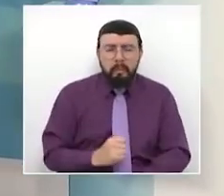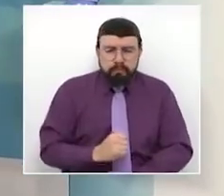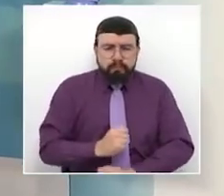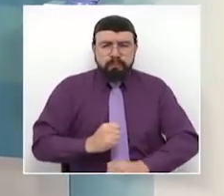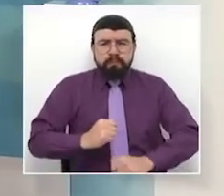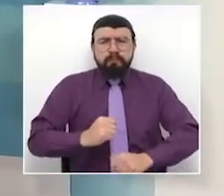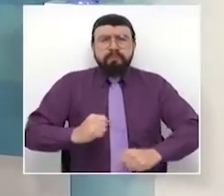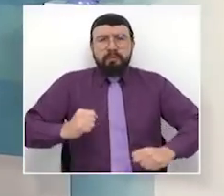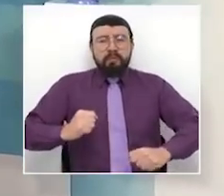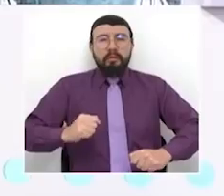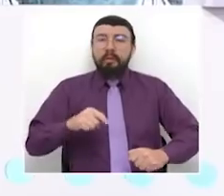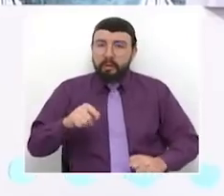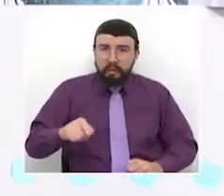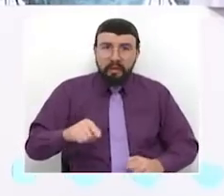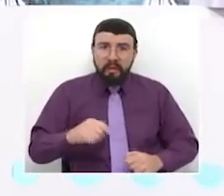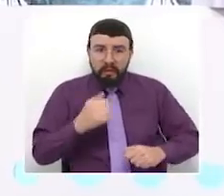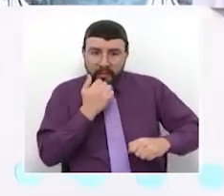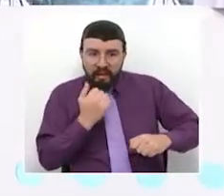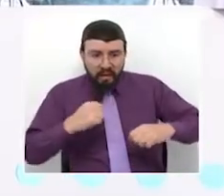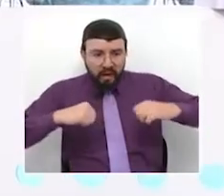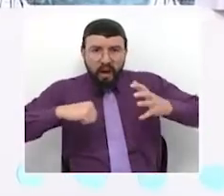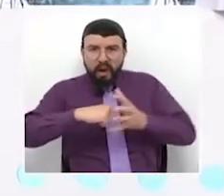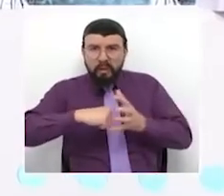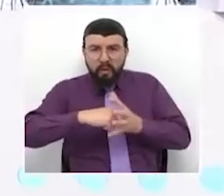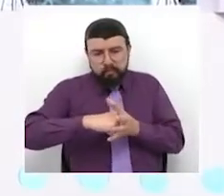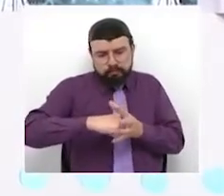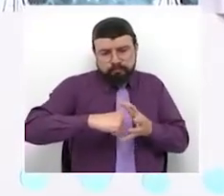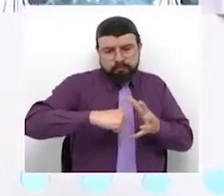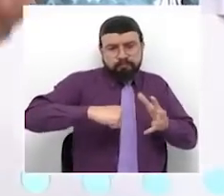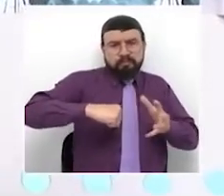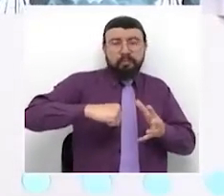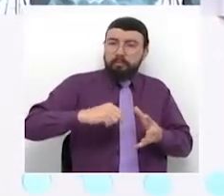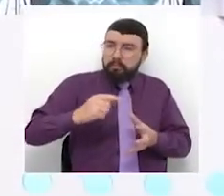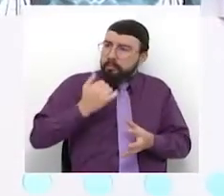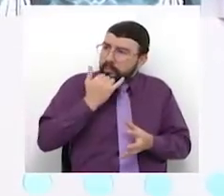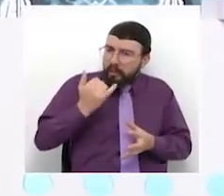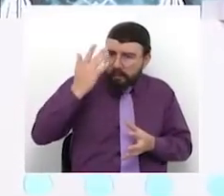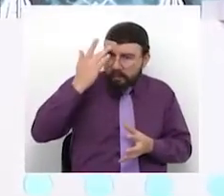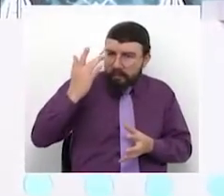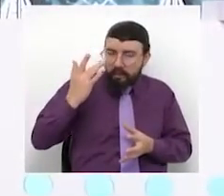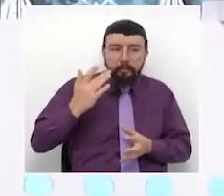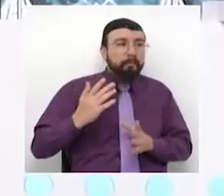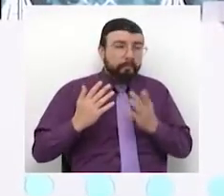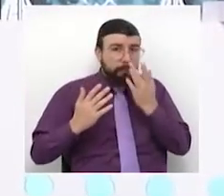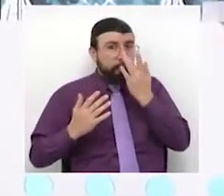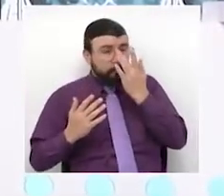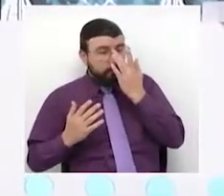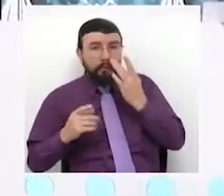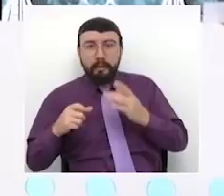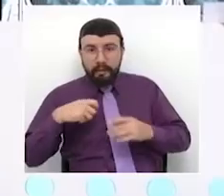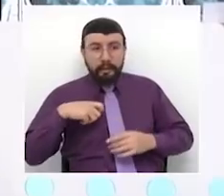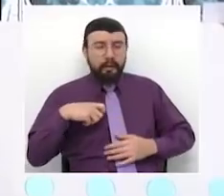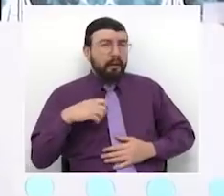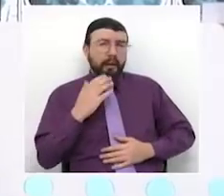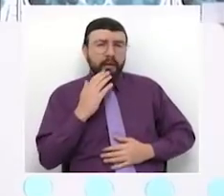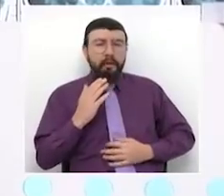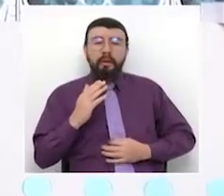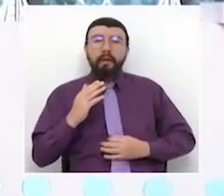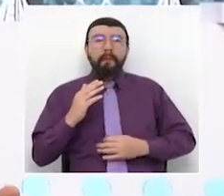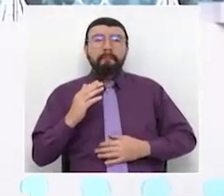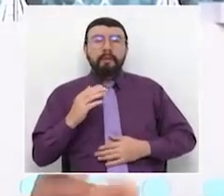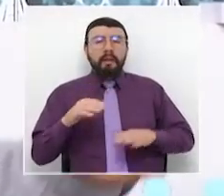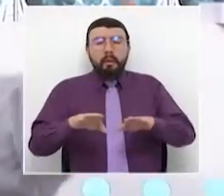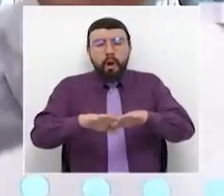Es que un sobrepeso afecta todas las articulaciones porque son las bases que nosotros tenemos. Es como tenemos una